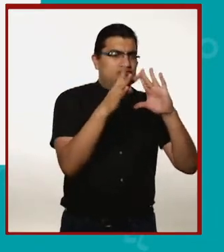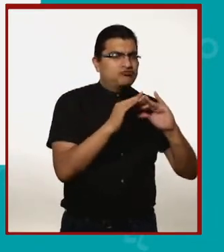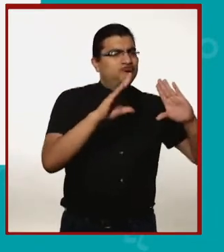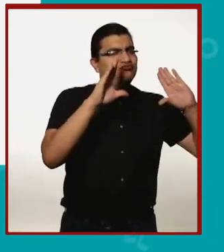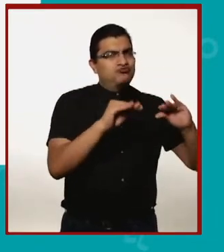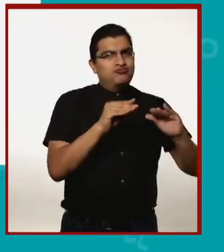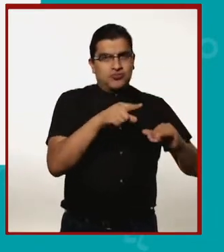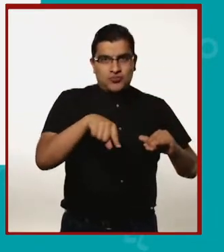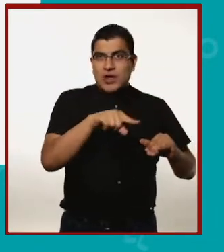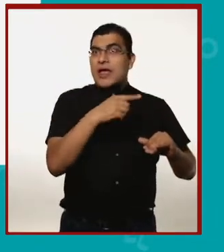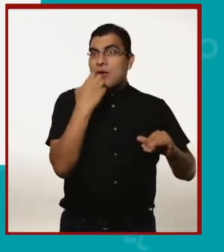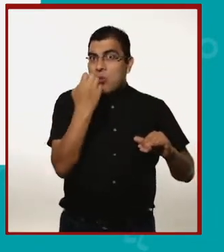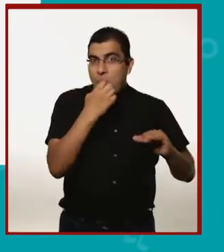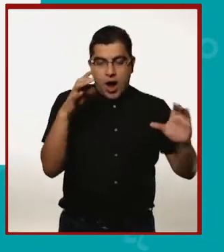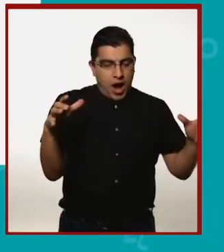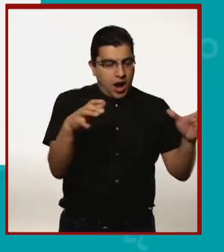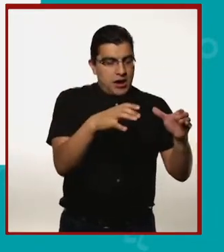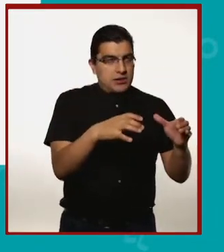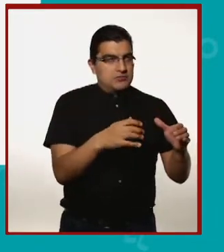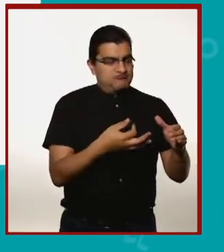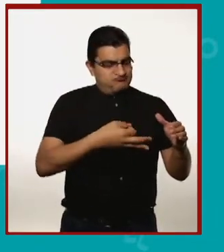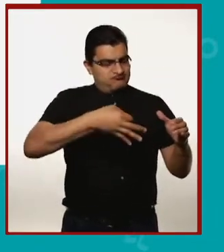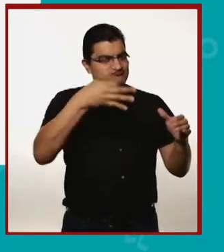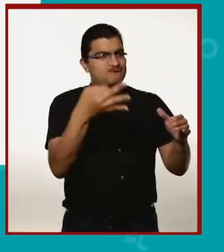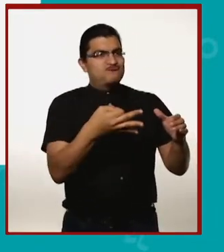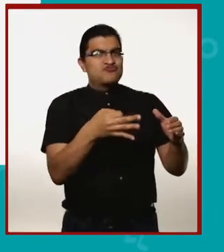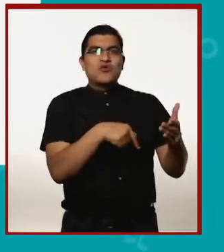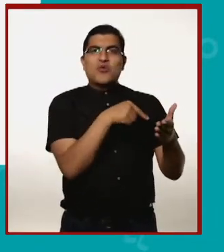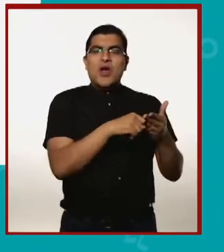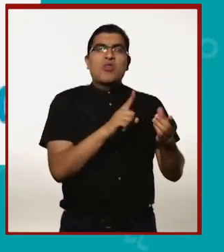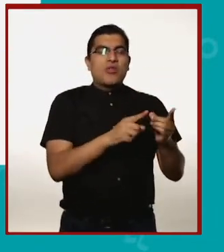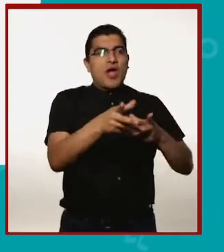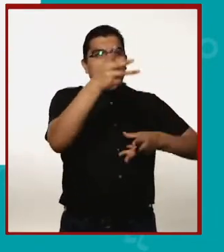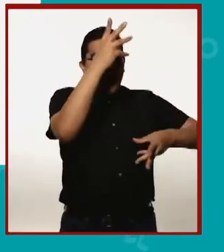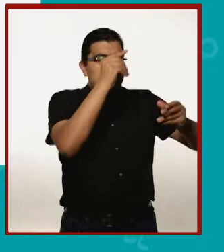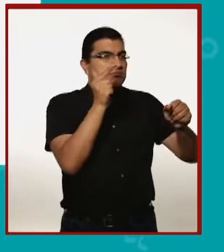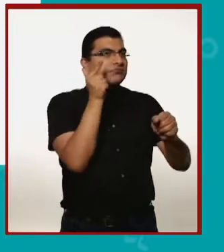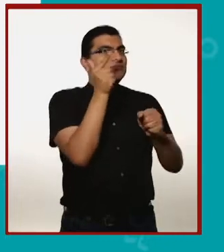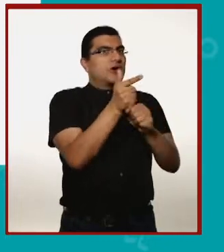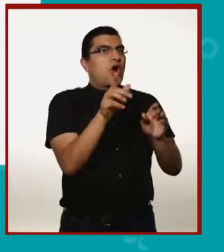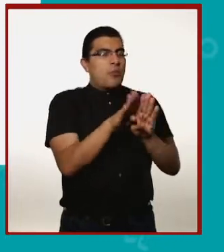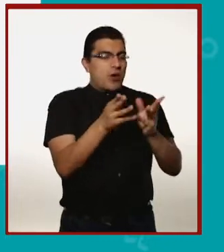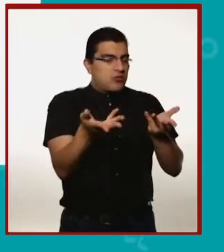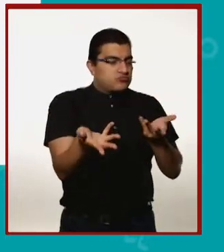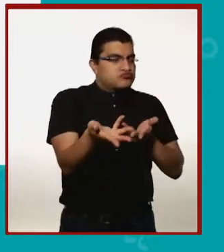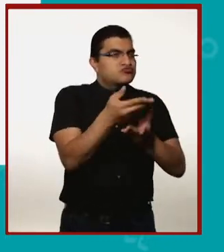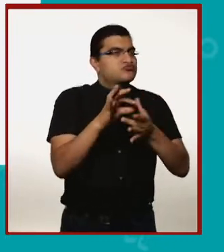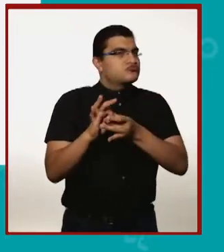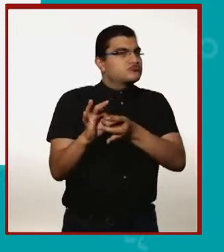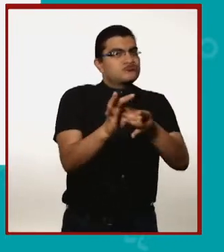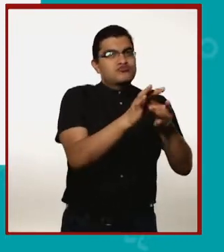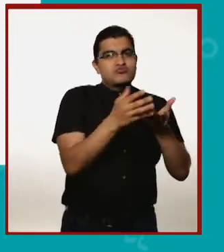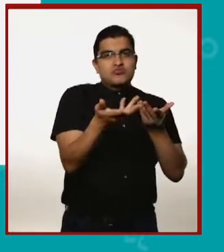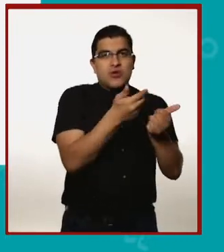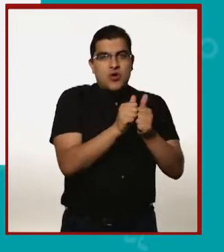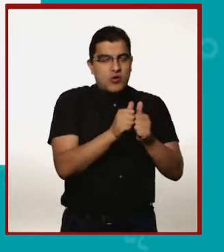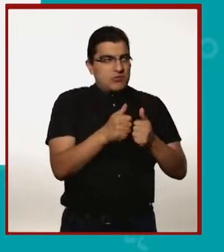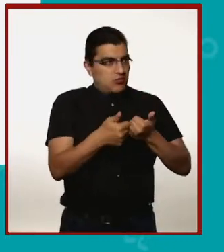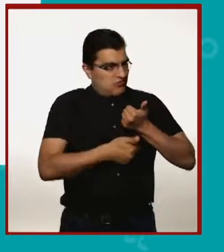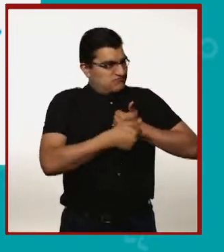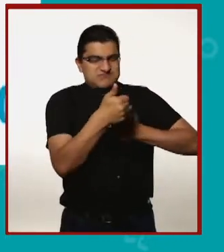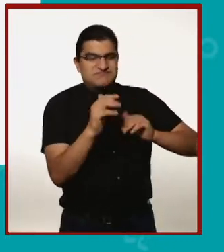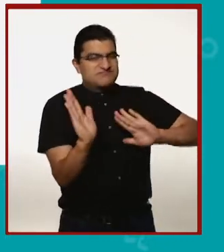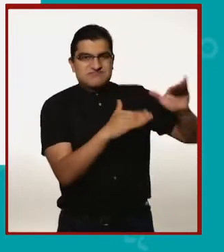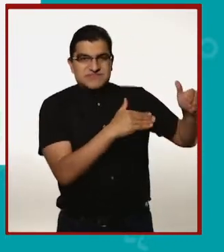un docente para lograr que la escuela sea una institución pública donde se descubran las ventajas de cooperar por sobre las